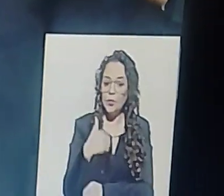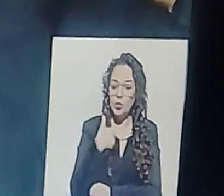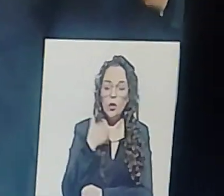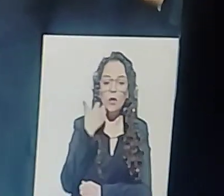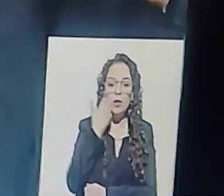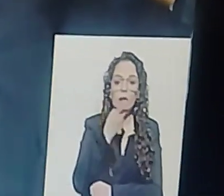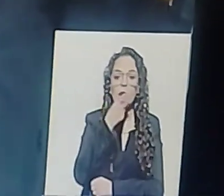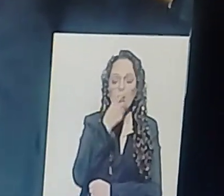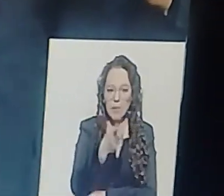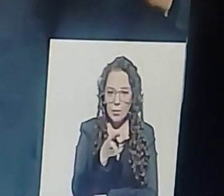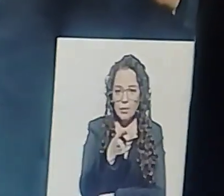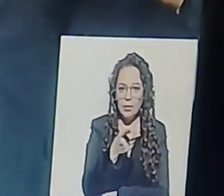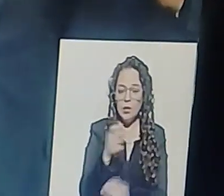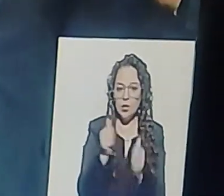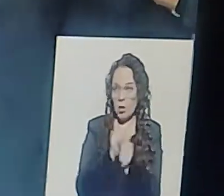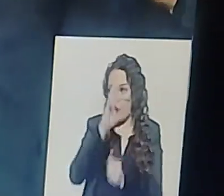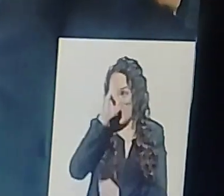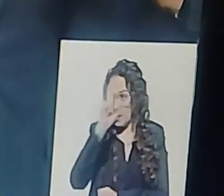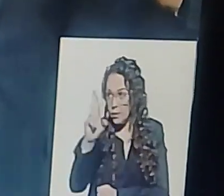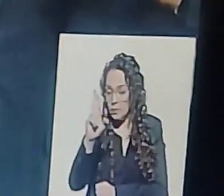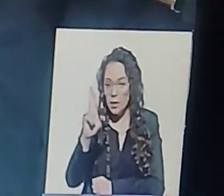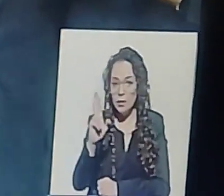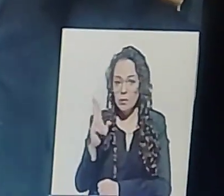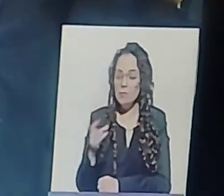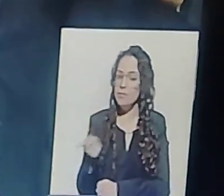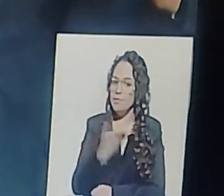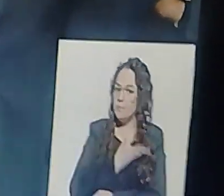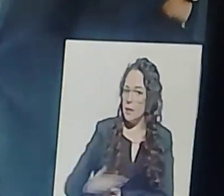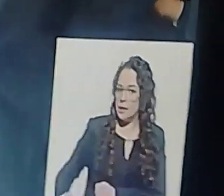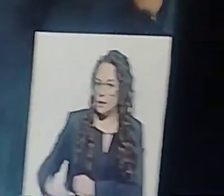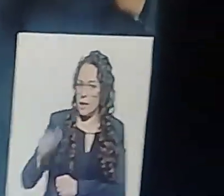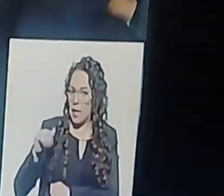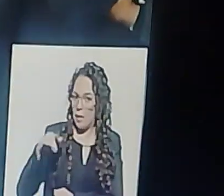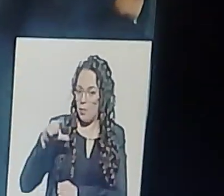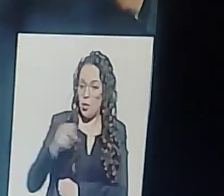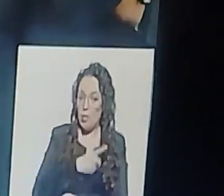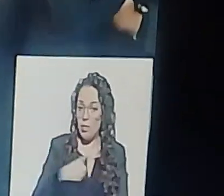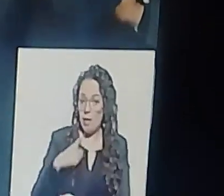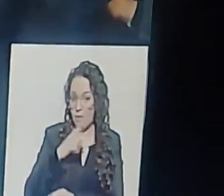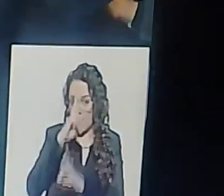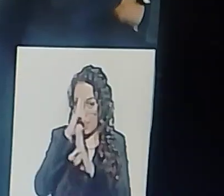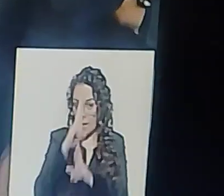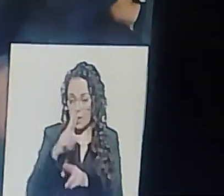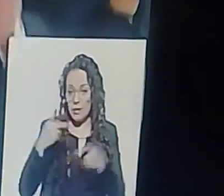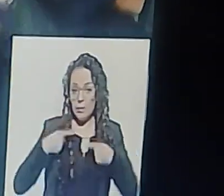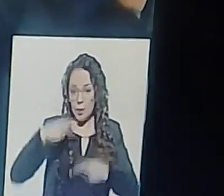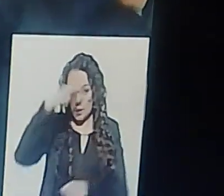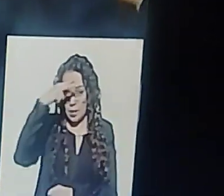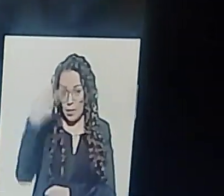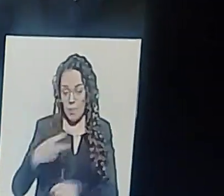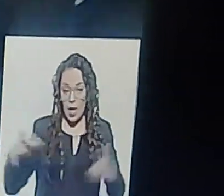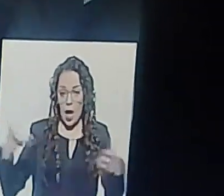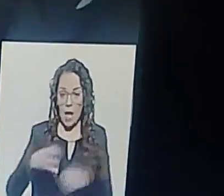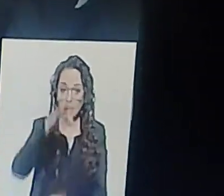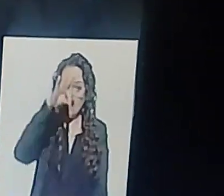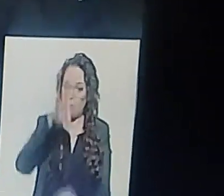llamado al presidente López Obrador para que respete el voto de los mexicanos.